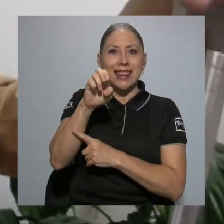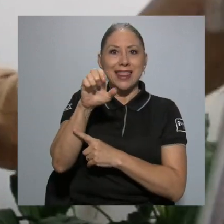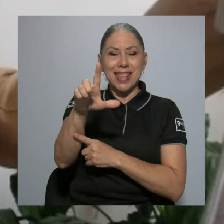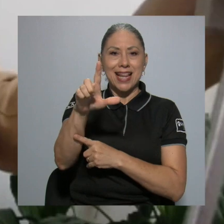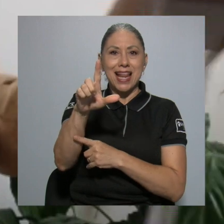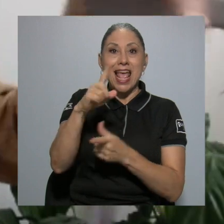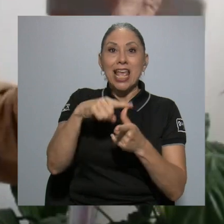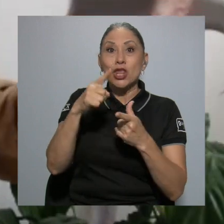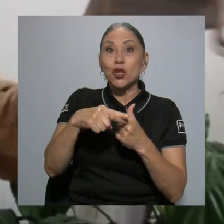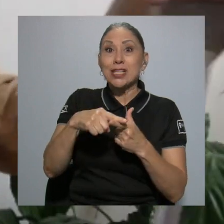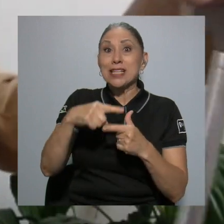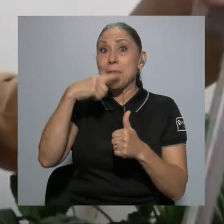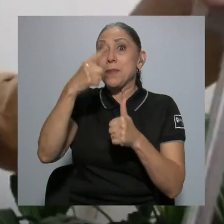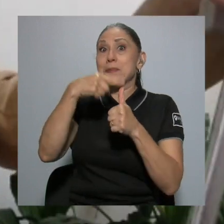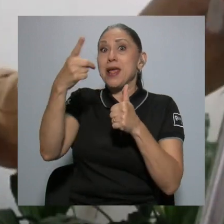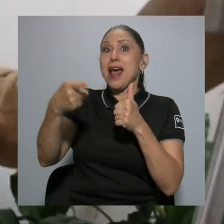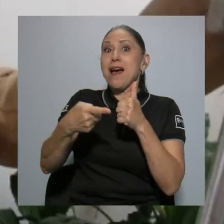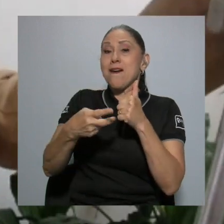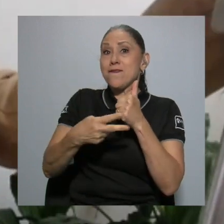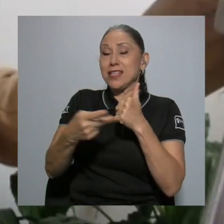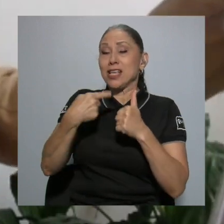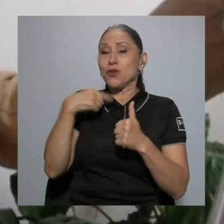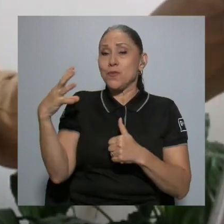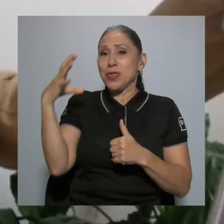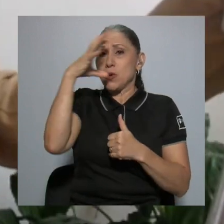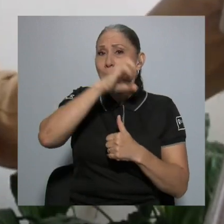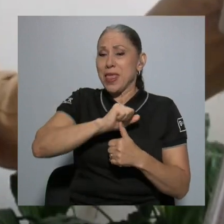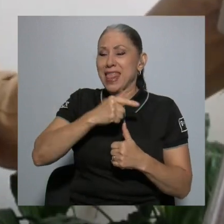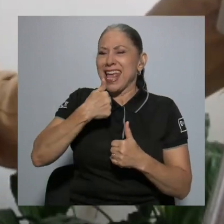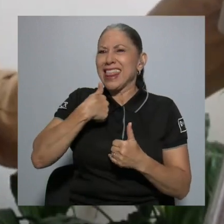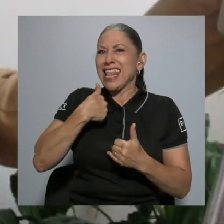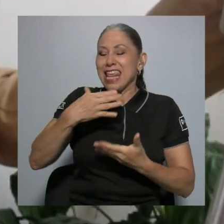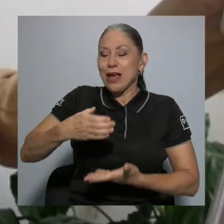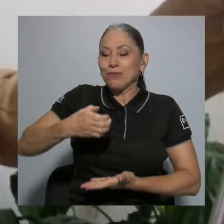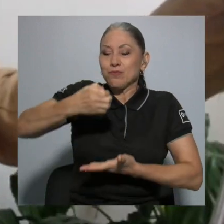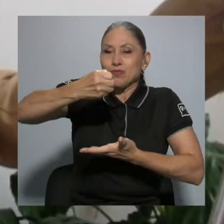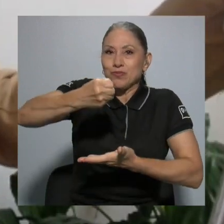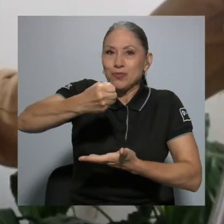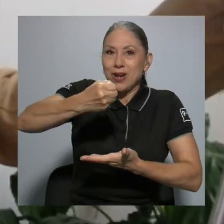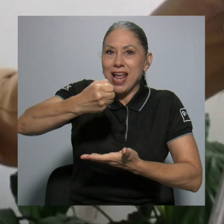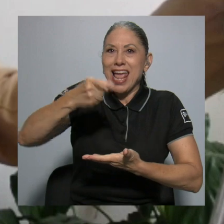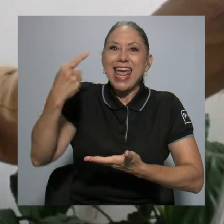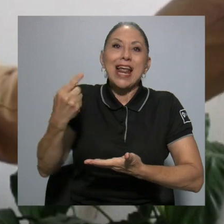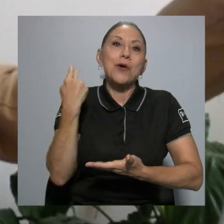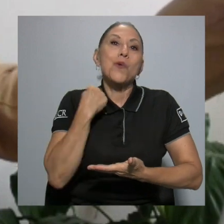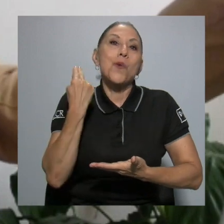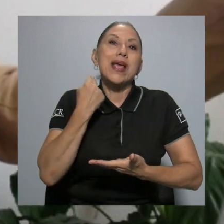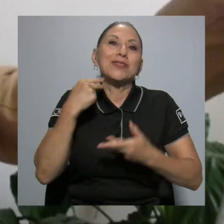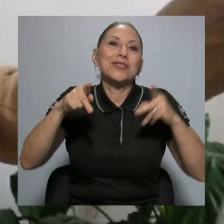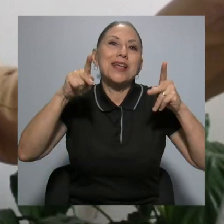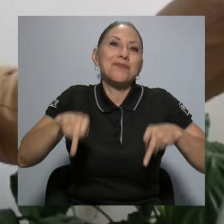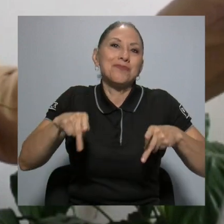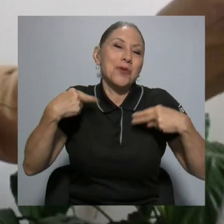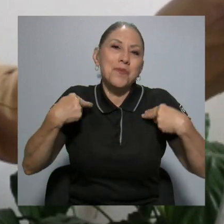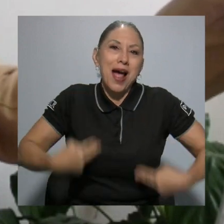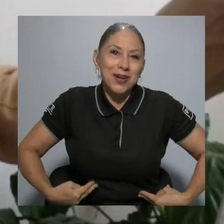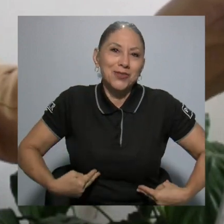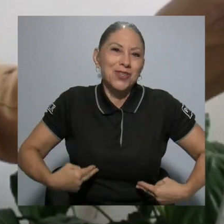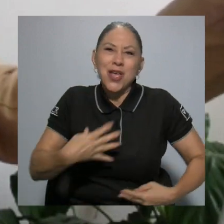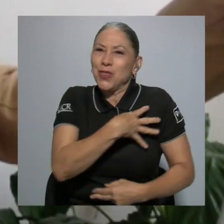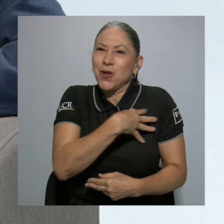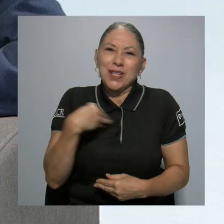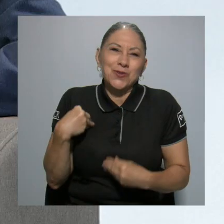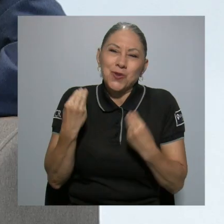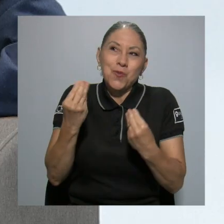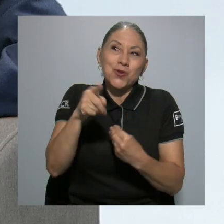sin saber qué cargaba en la mano. No eran huesos humanos, ¿no? No le gustó mucho a las monjas que haga eso. Qué